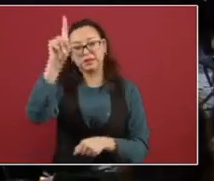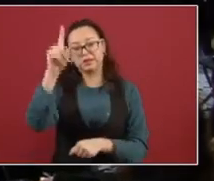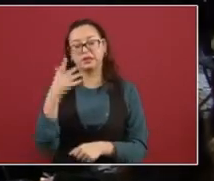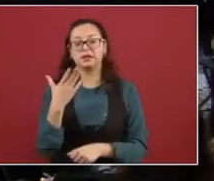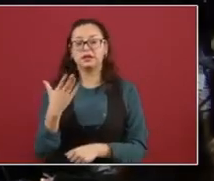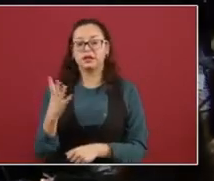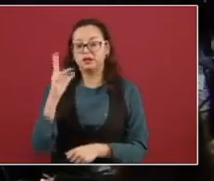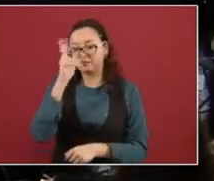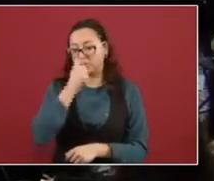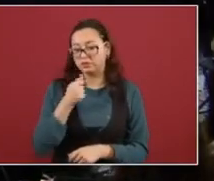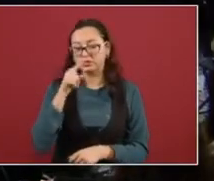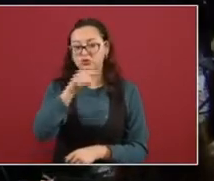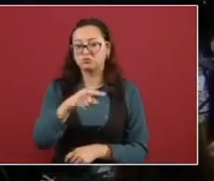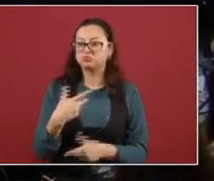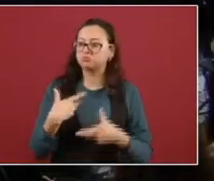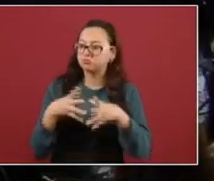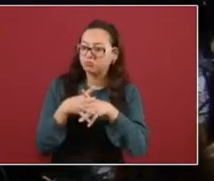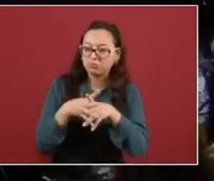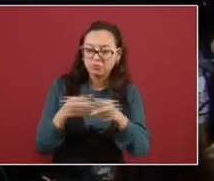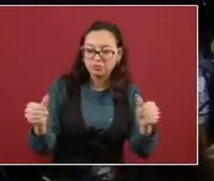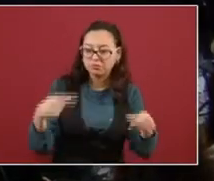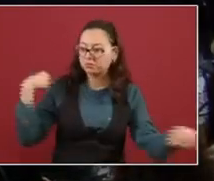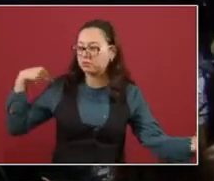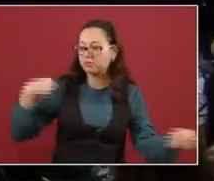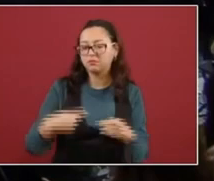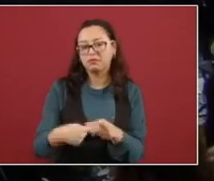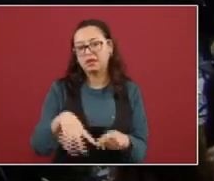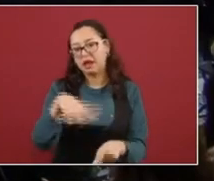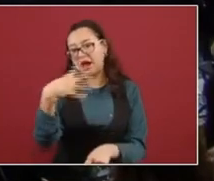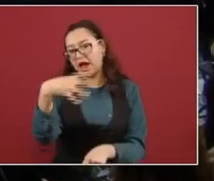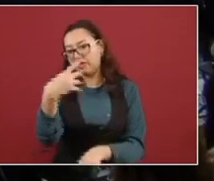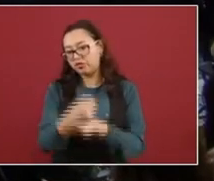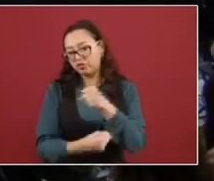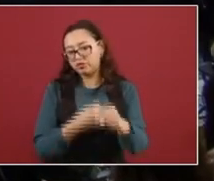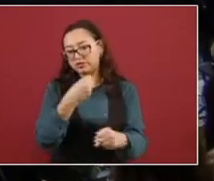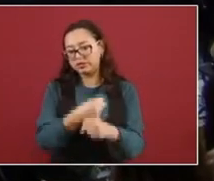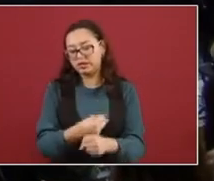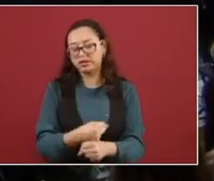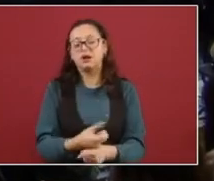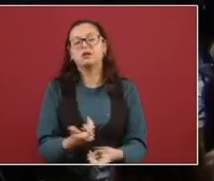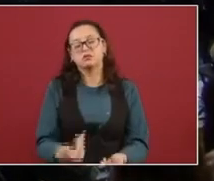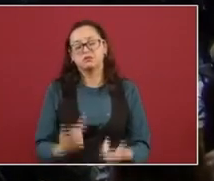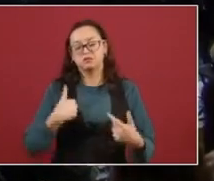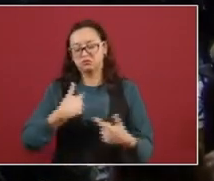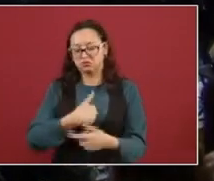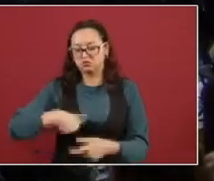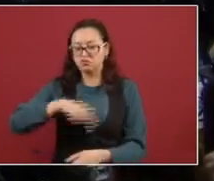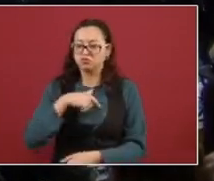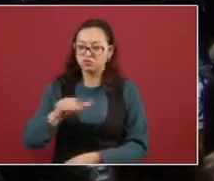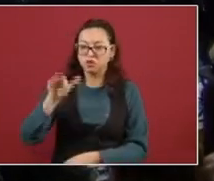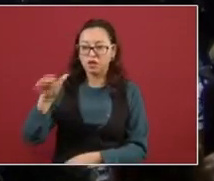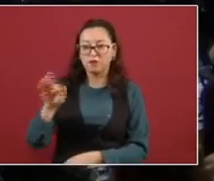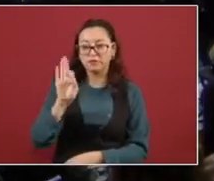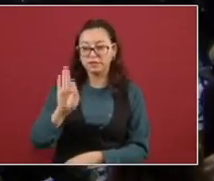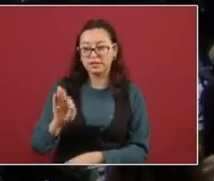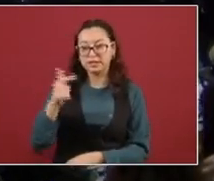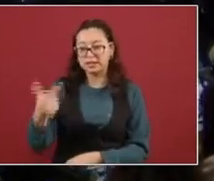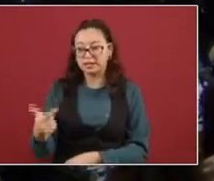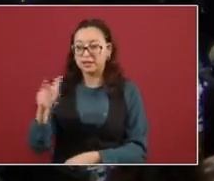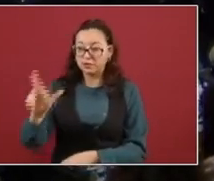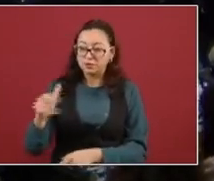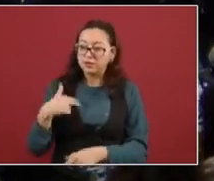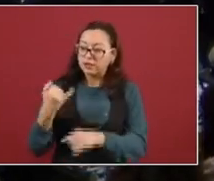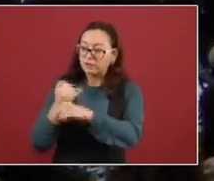Sonora. El Grupo Gili solicitó información a la Fiscalía General de la República sobre cómo va el caso,